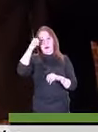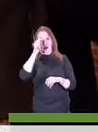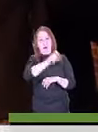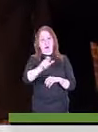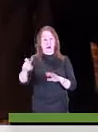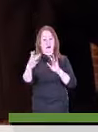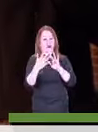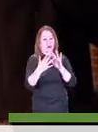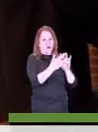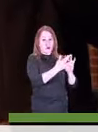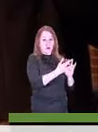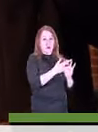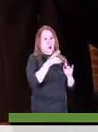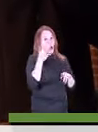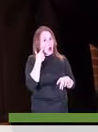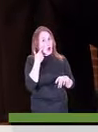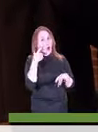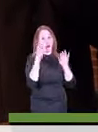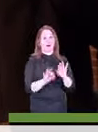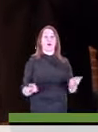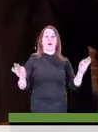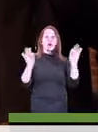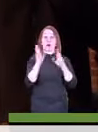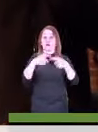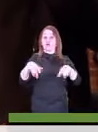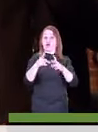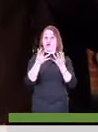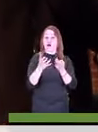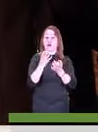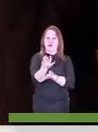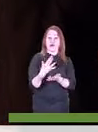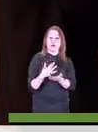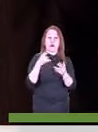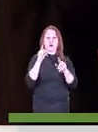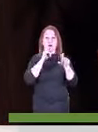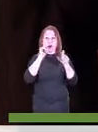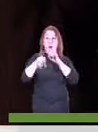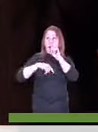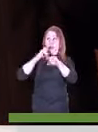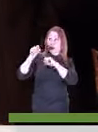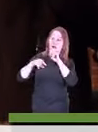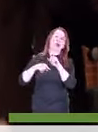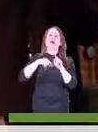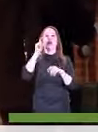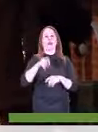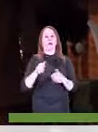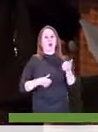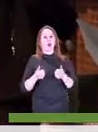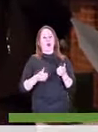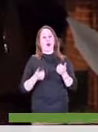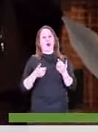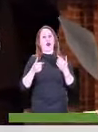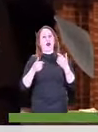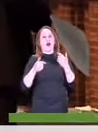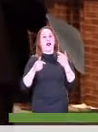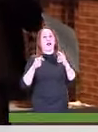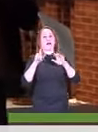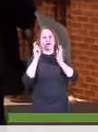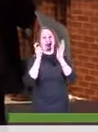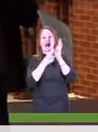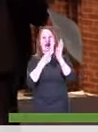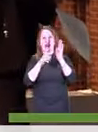están conectadas que es muy importante que, si quieren enviarnos sus preguntas, deben diligenciar el enlace que les estamos poniendo en